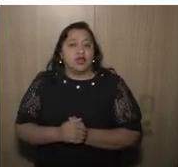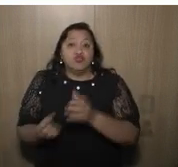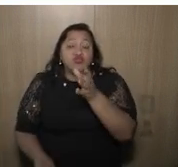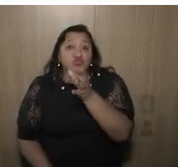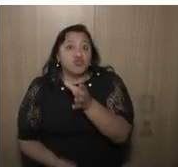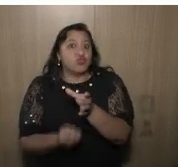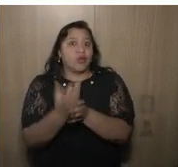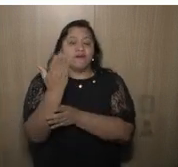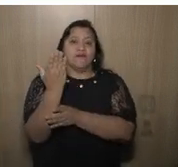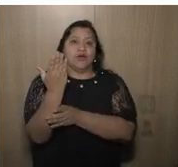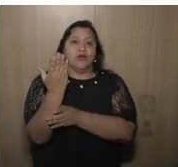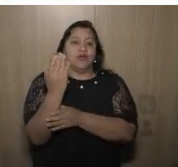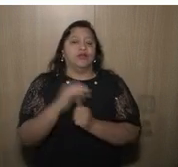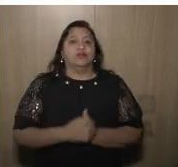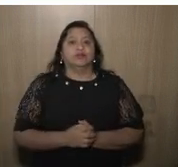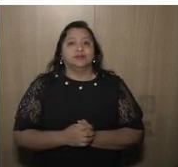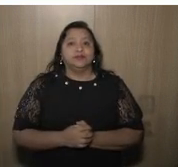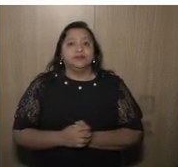innovación,